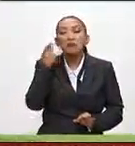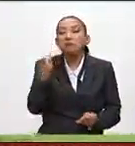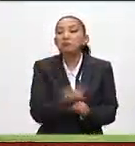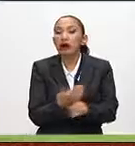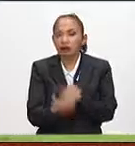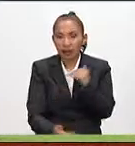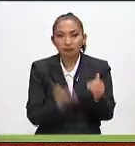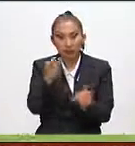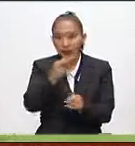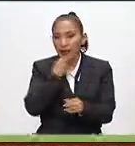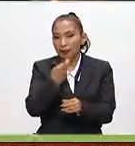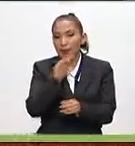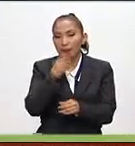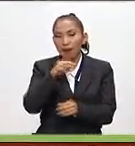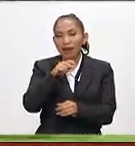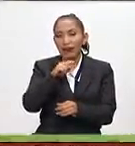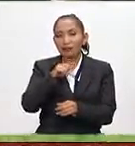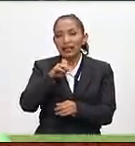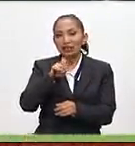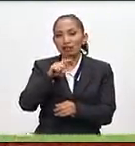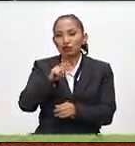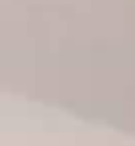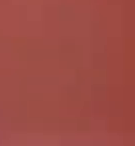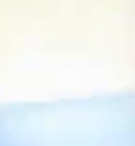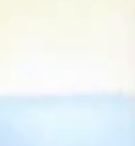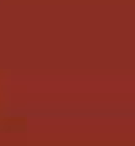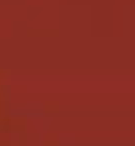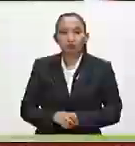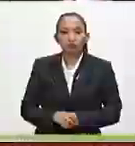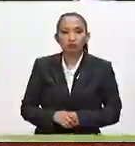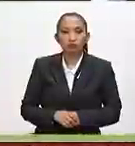consigue. Y estas son las palabras de Matías Britos.